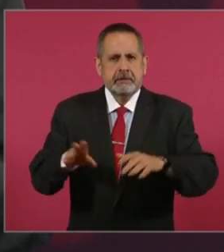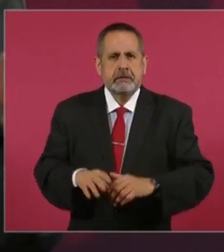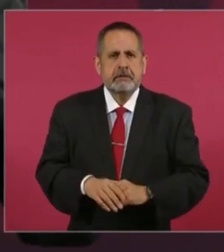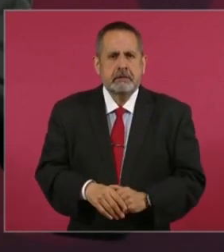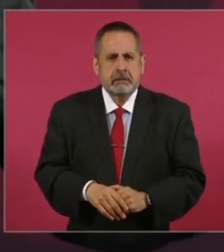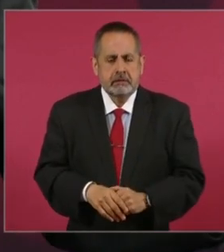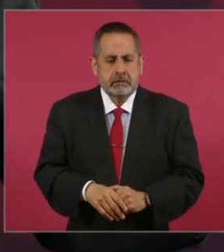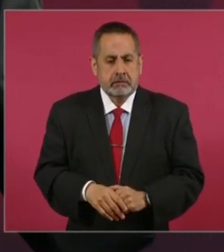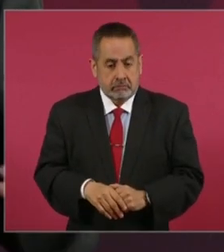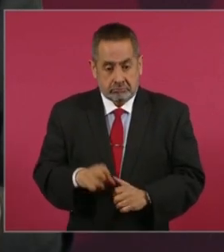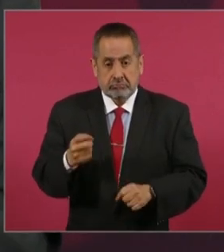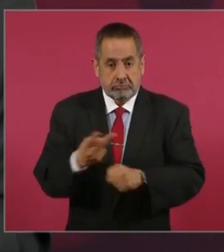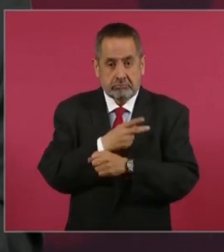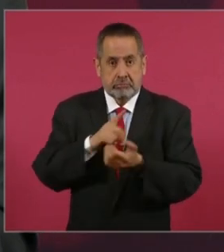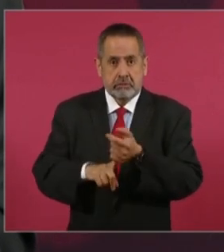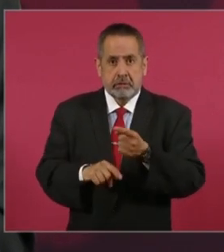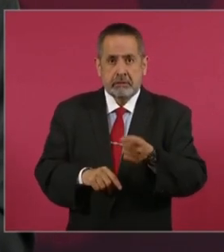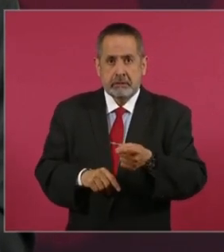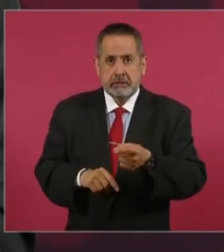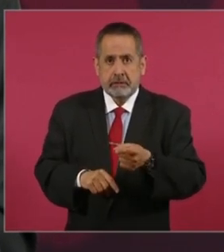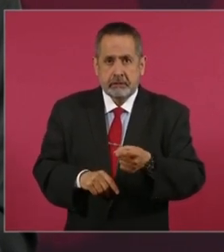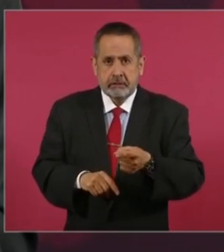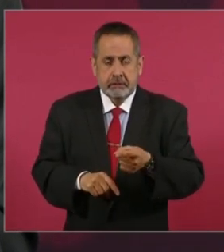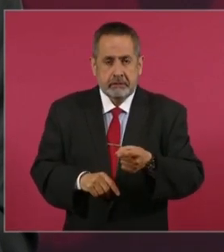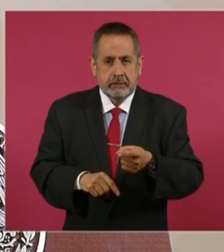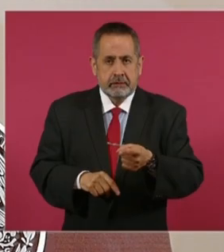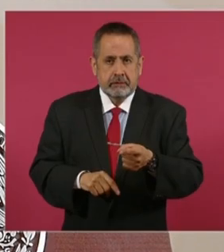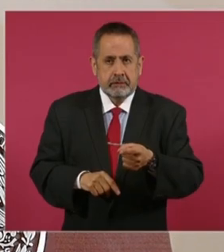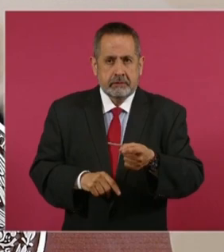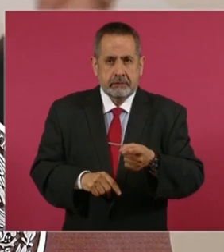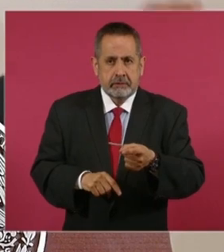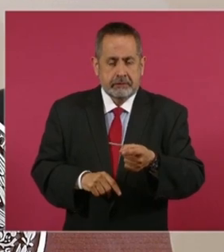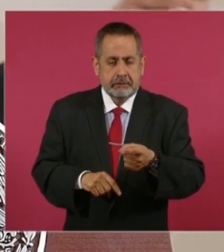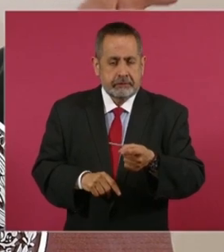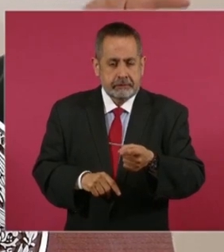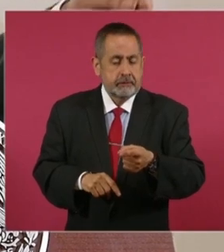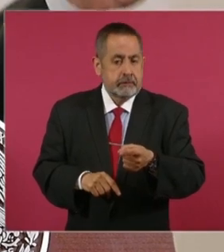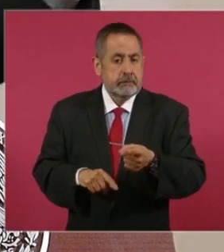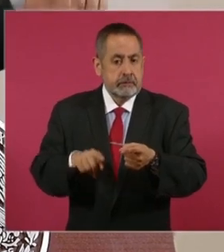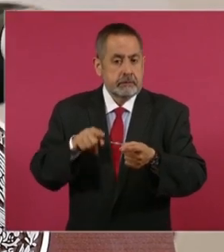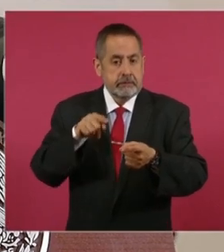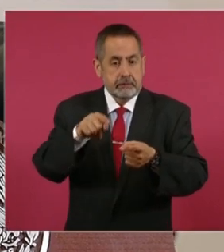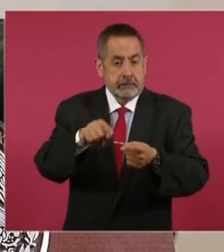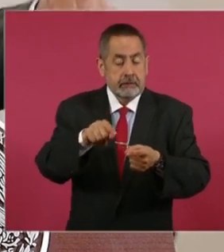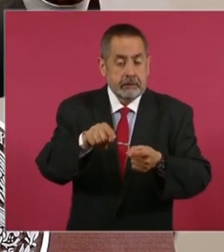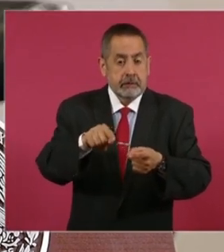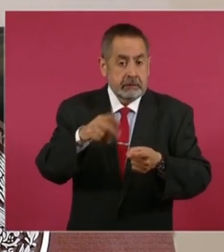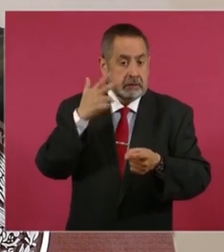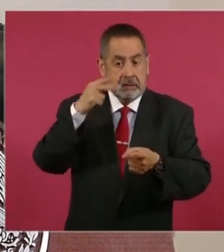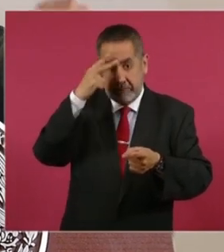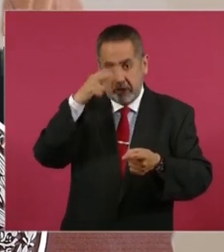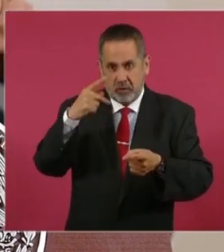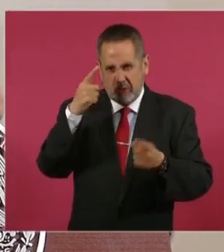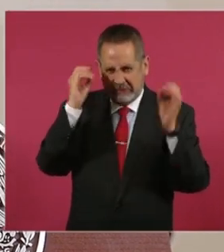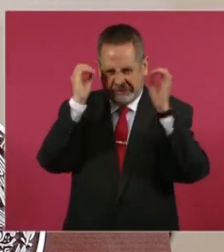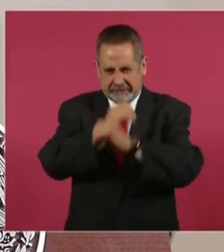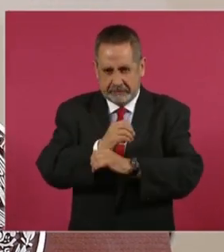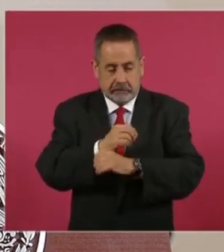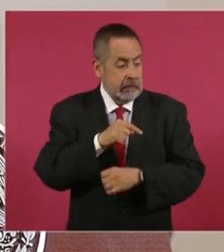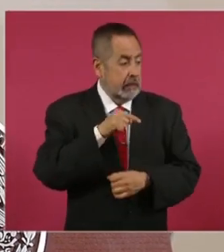Todo eso pasó en ese México que quieren que regrese,